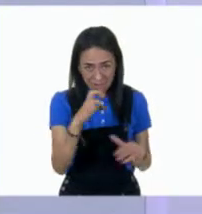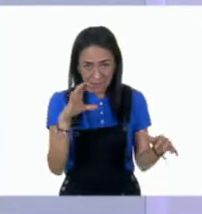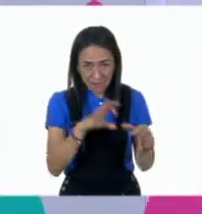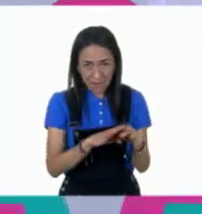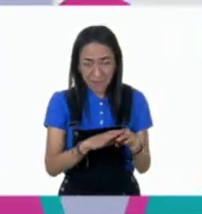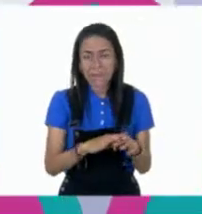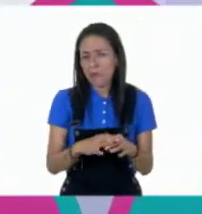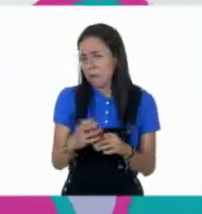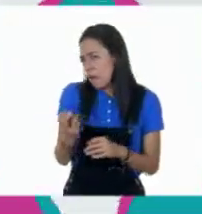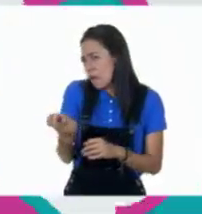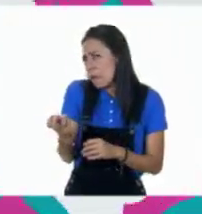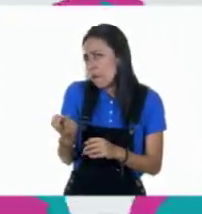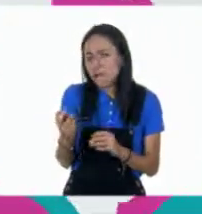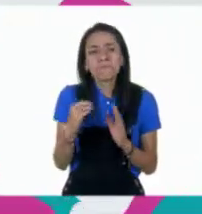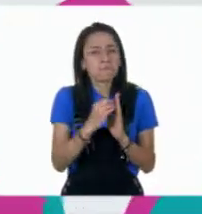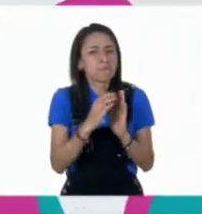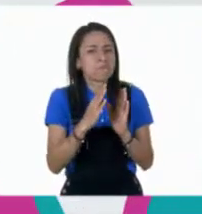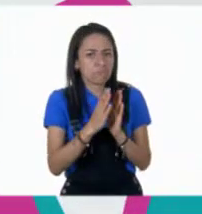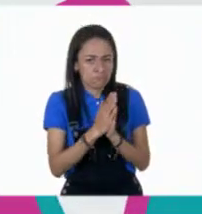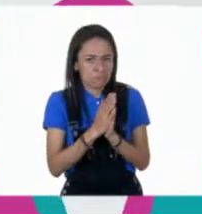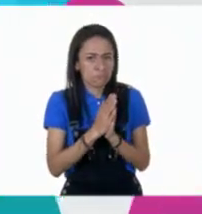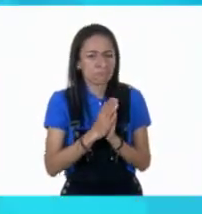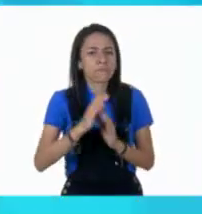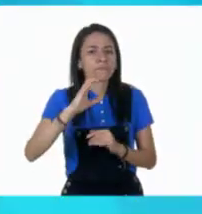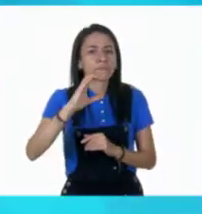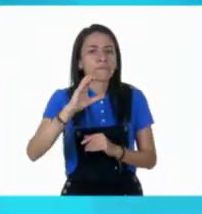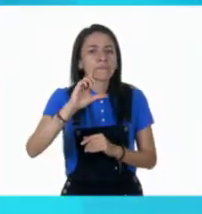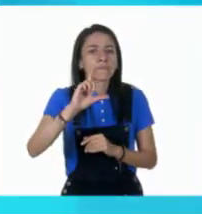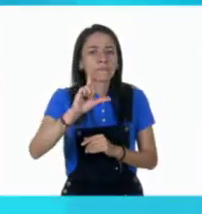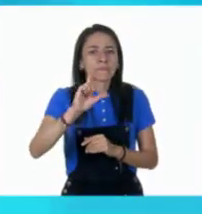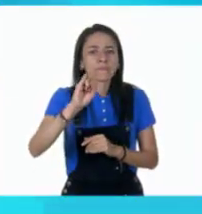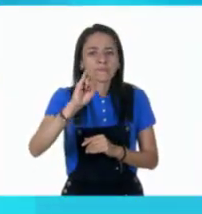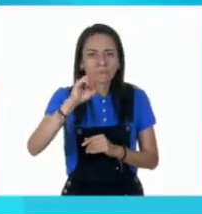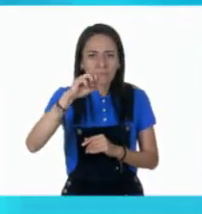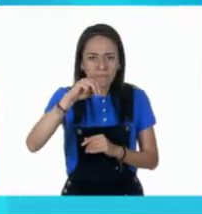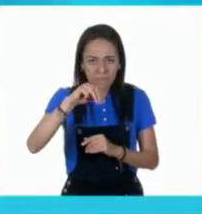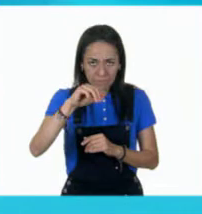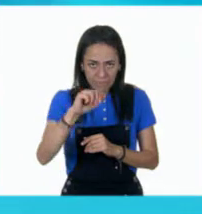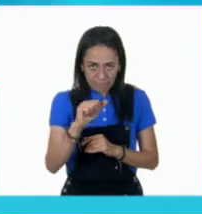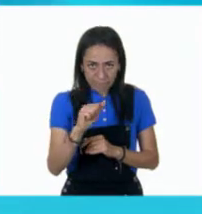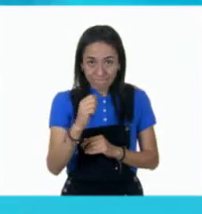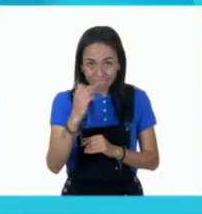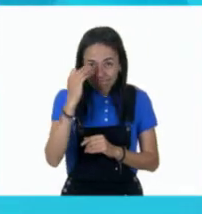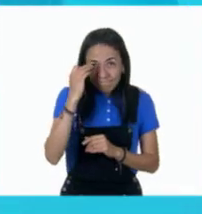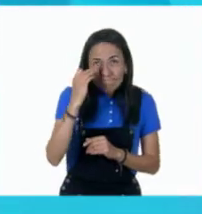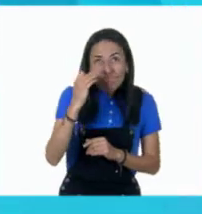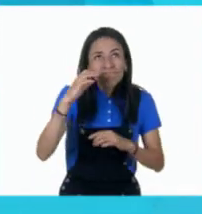el clima. Del clima. Muy bien, cambia el clima.